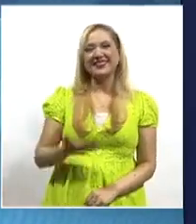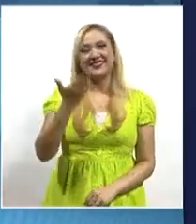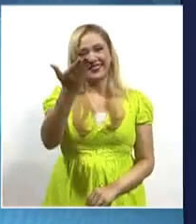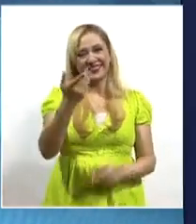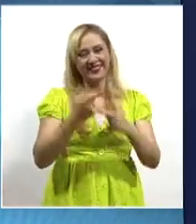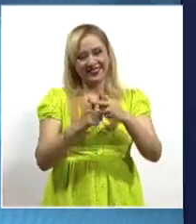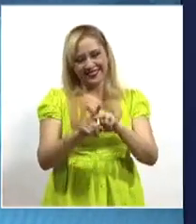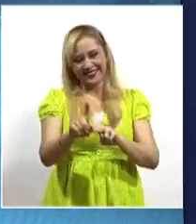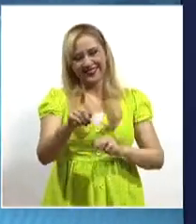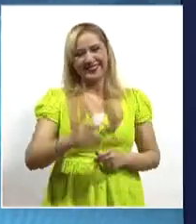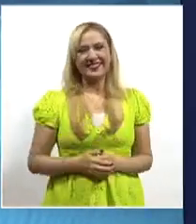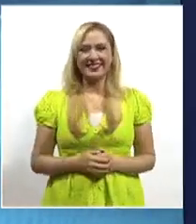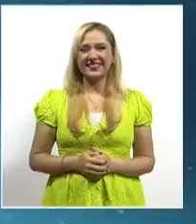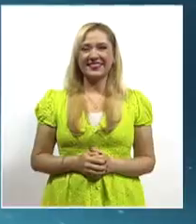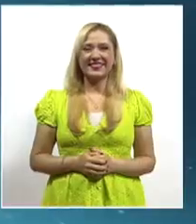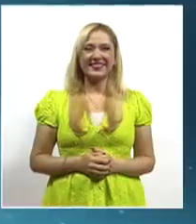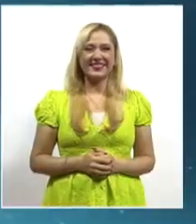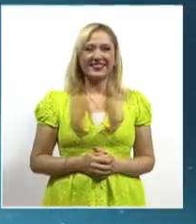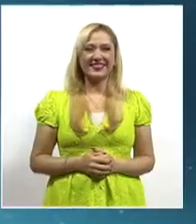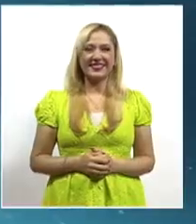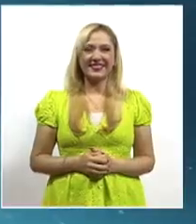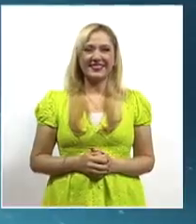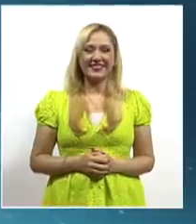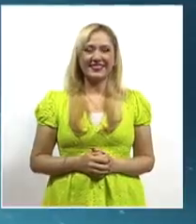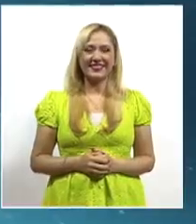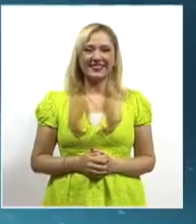mexicana. Comenzamos.